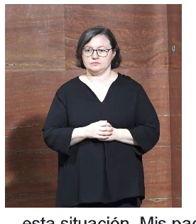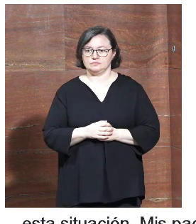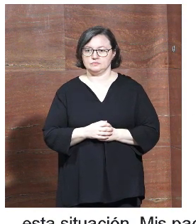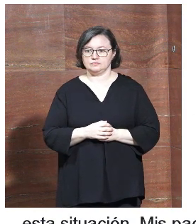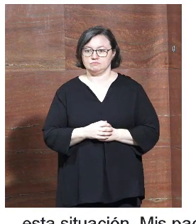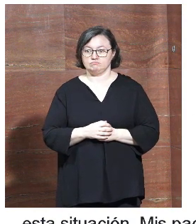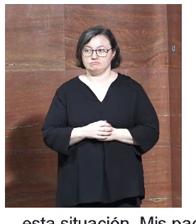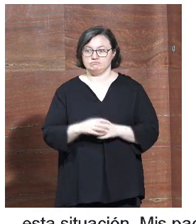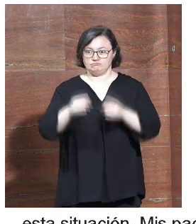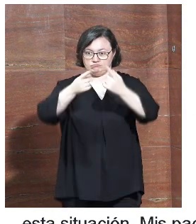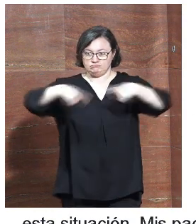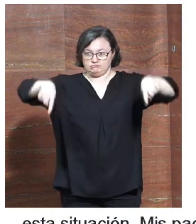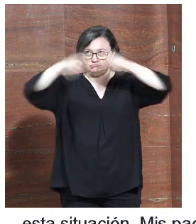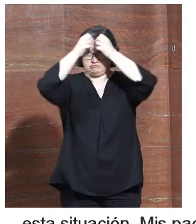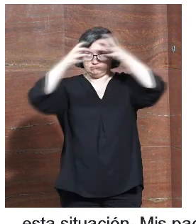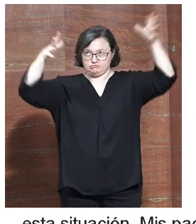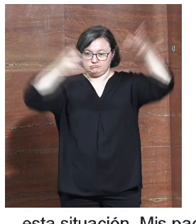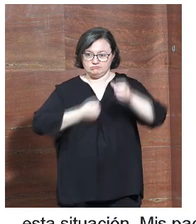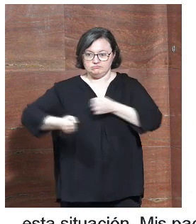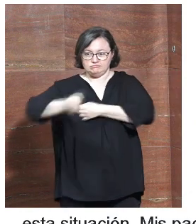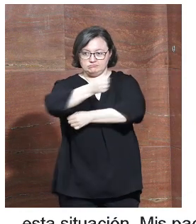Claro, vosotros imaginaros,